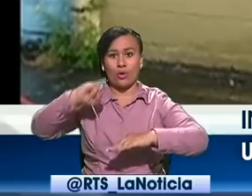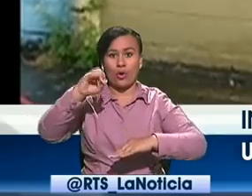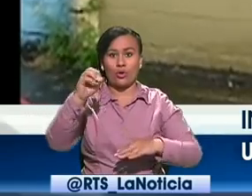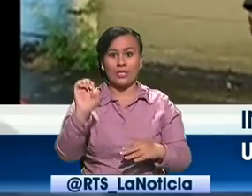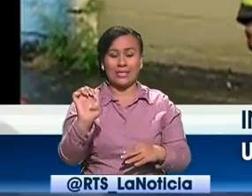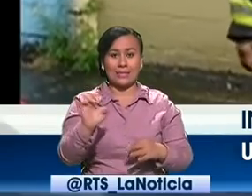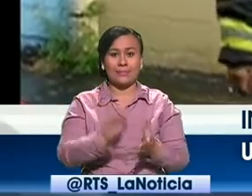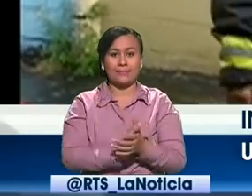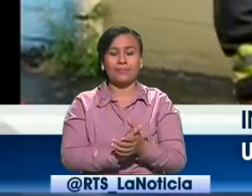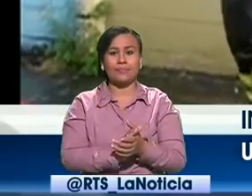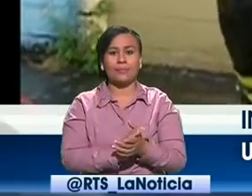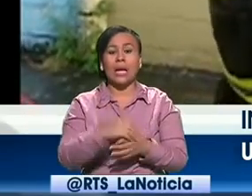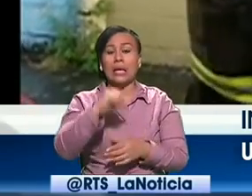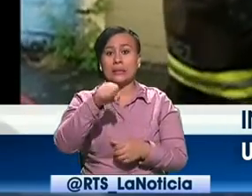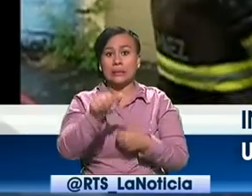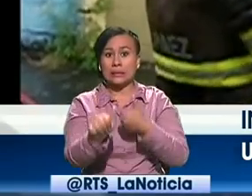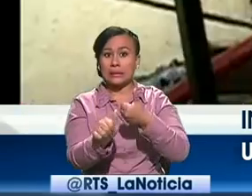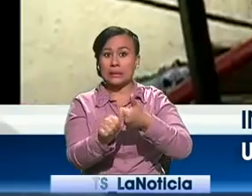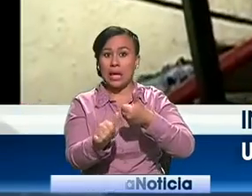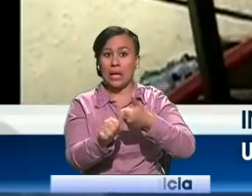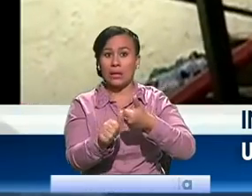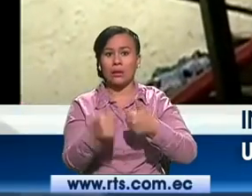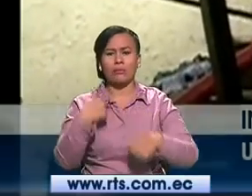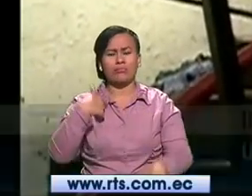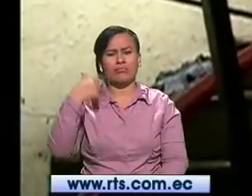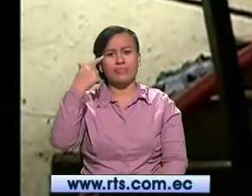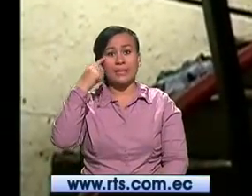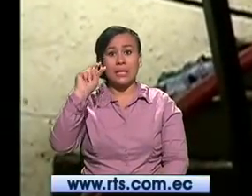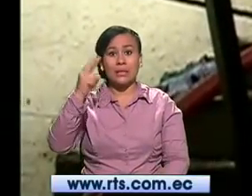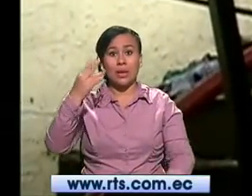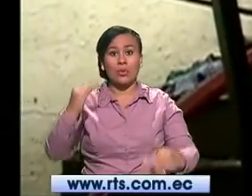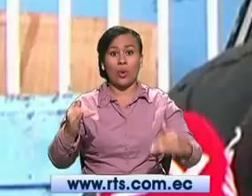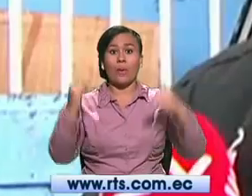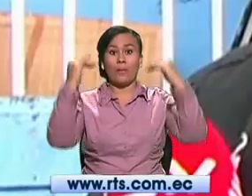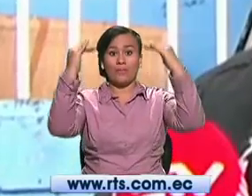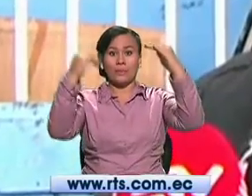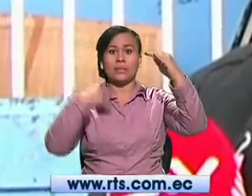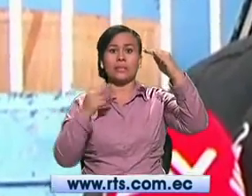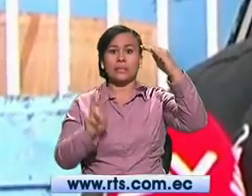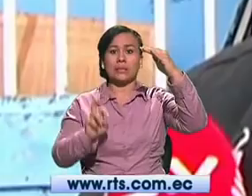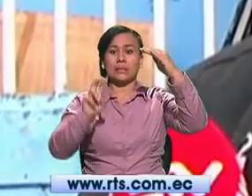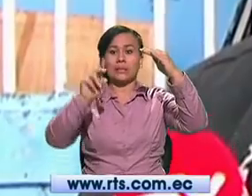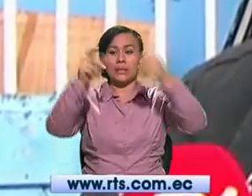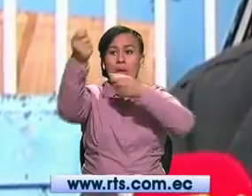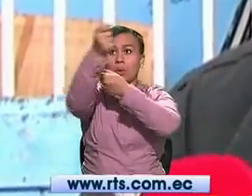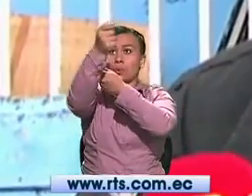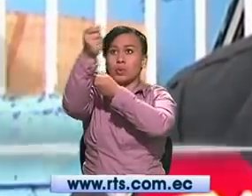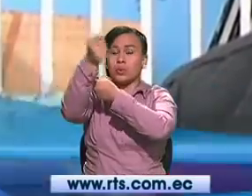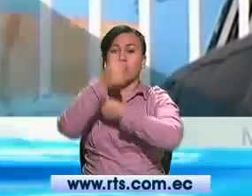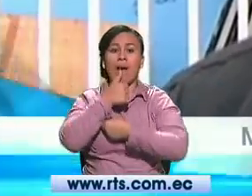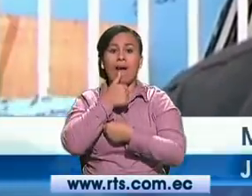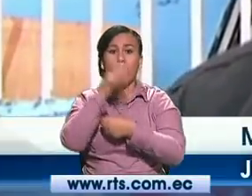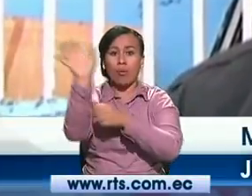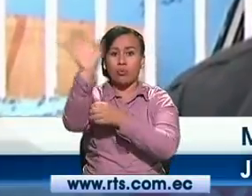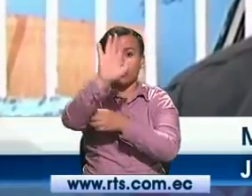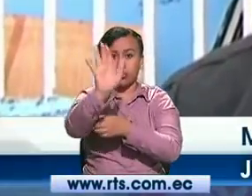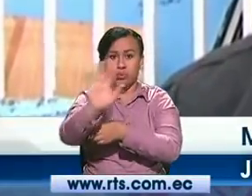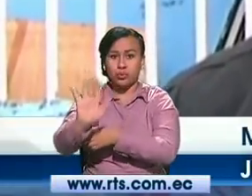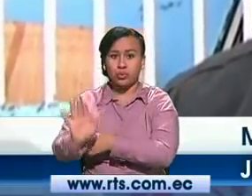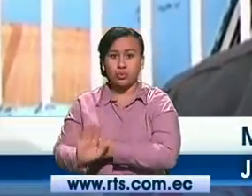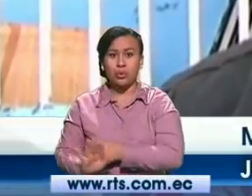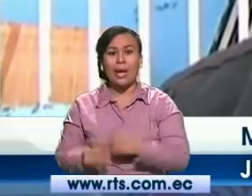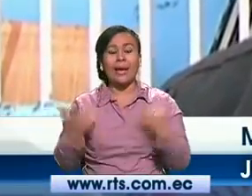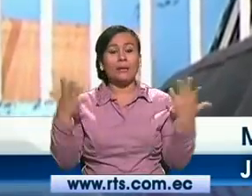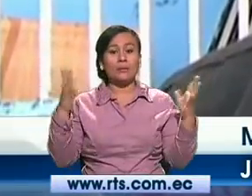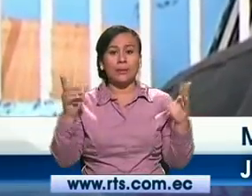Y estábamos pensábamos que era un segundo piso, una escalera de nosotros. Al momento del arribo no se encontraba ninguna